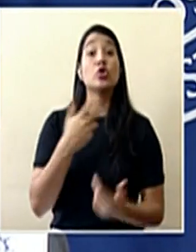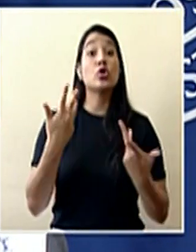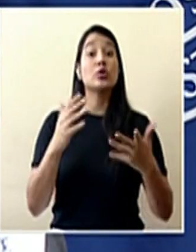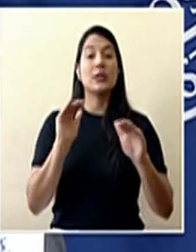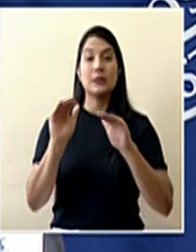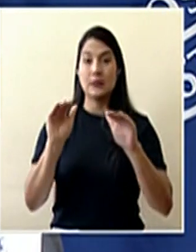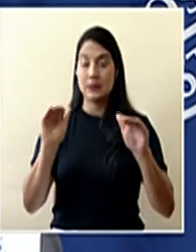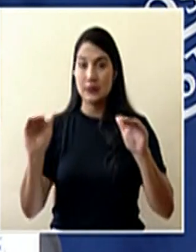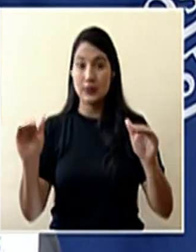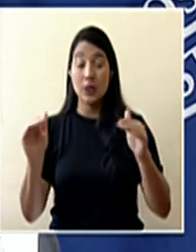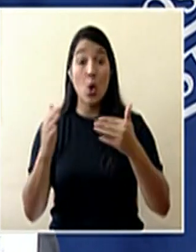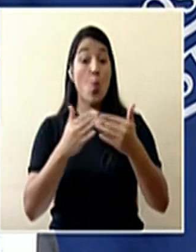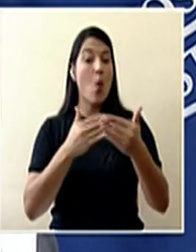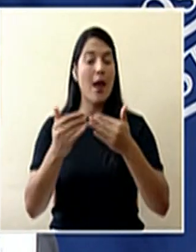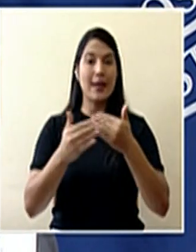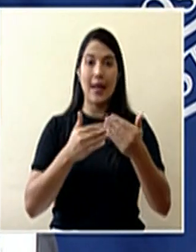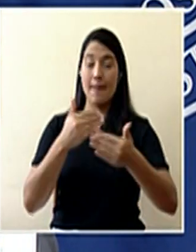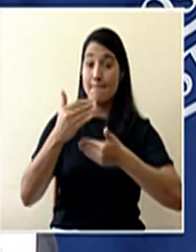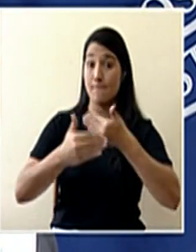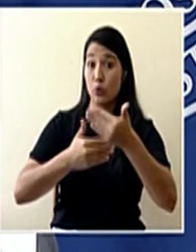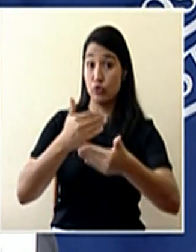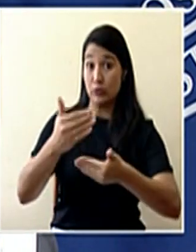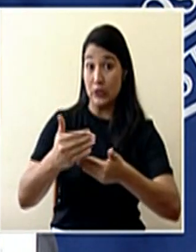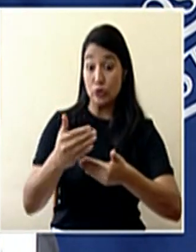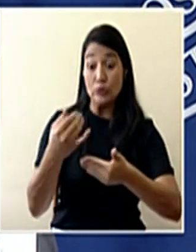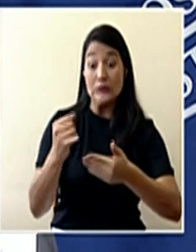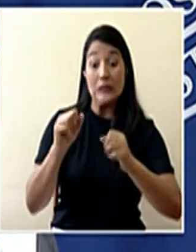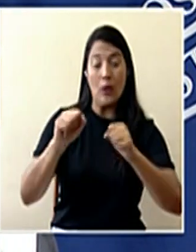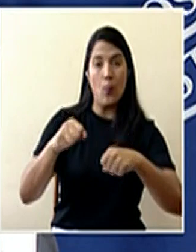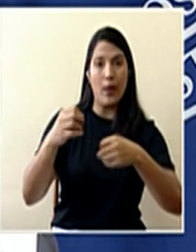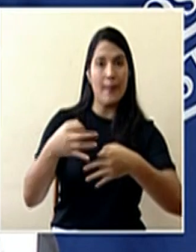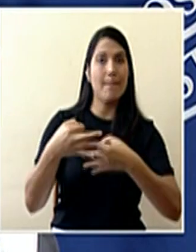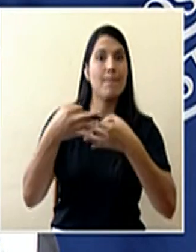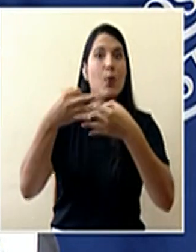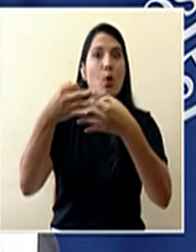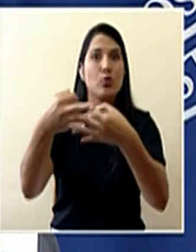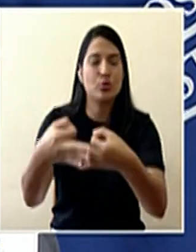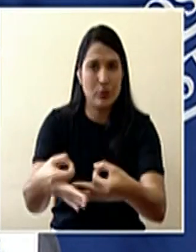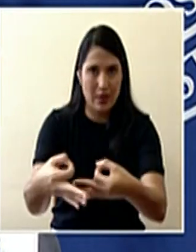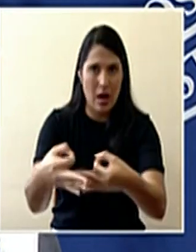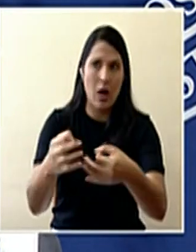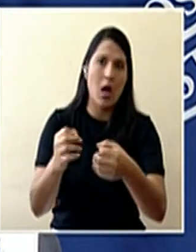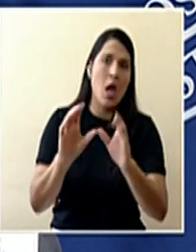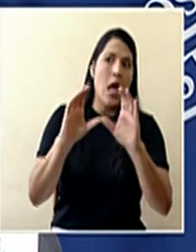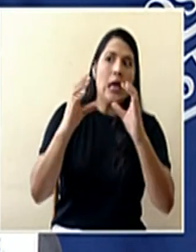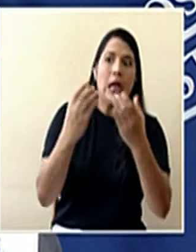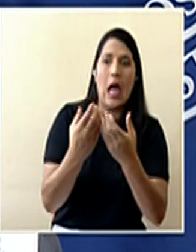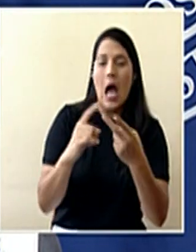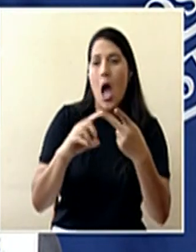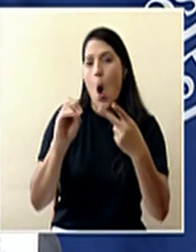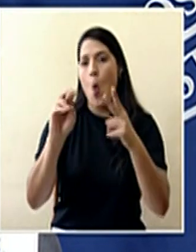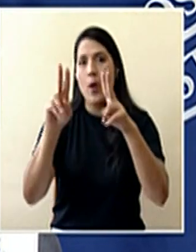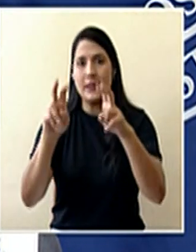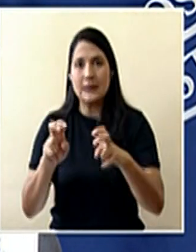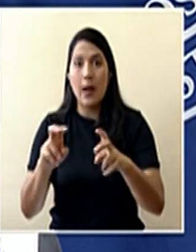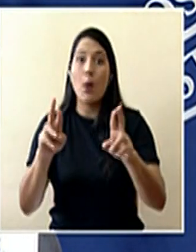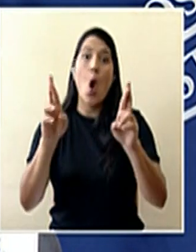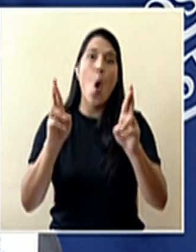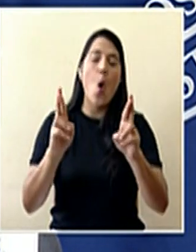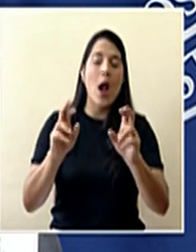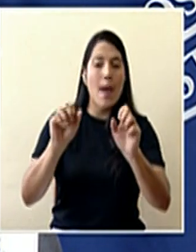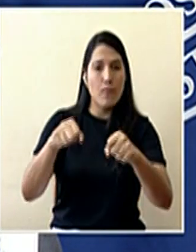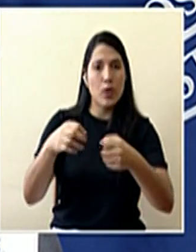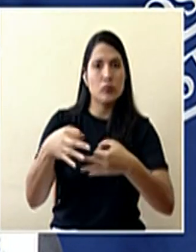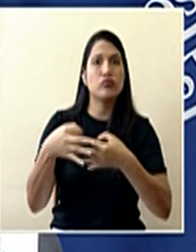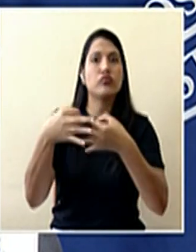es que cualquier tipo de trámite que se pueda prorrogar, que se pueda postergar, que se aplique algún periodo de gracia al respecto, ¿verdad? Y que,